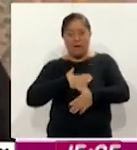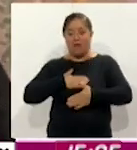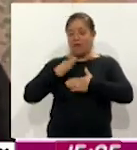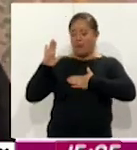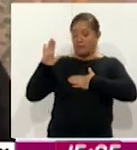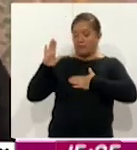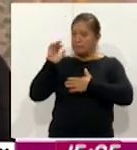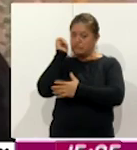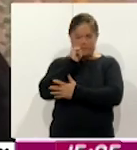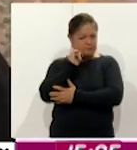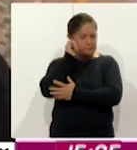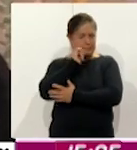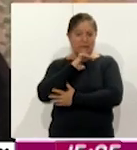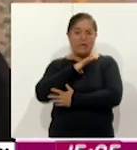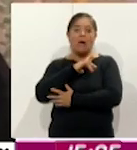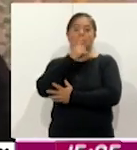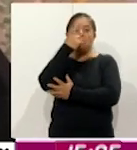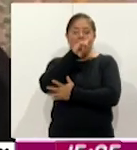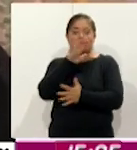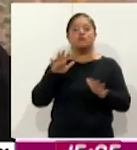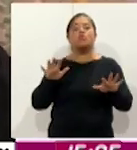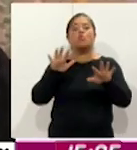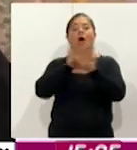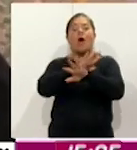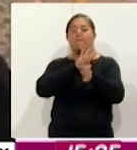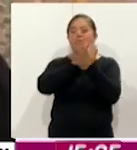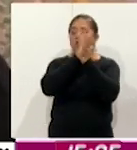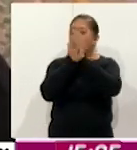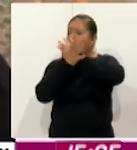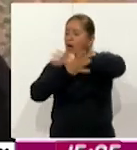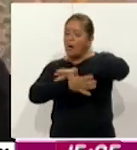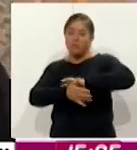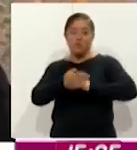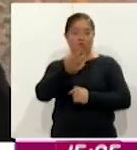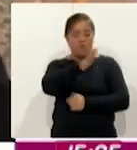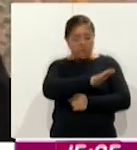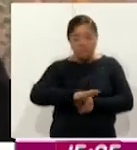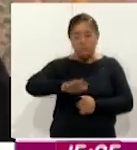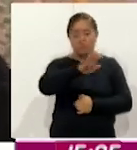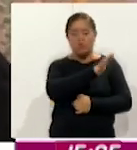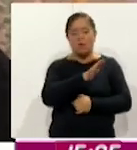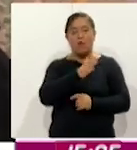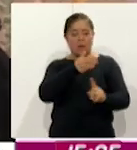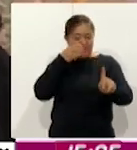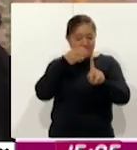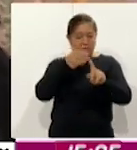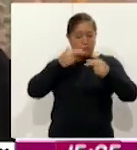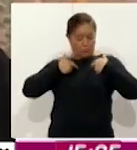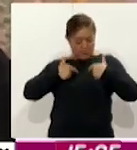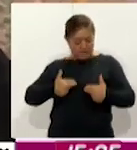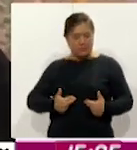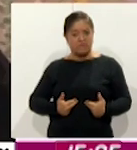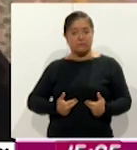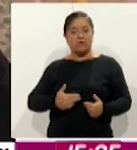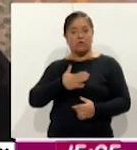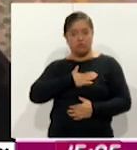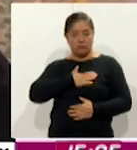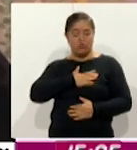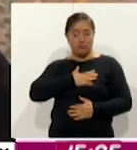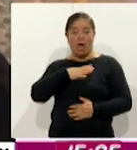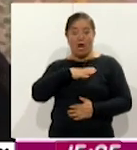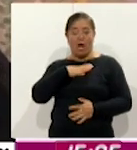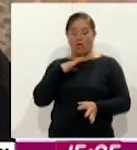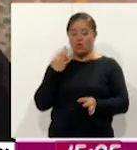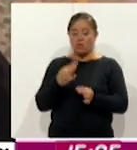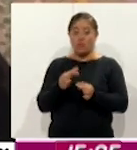fundamental en hacer un cambio en este lugar de manera humanista, con todo lo que nosotros tenemos que